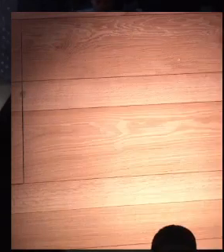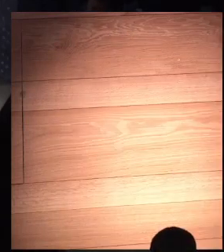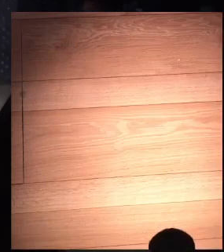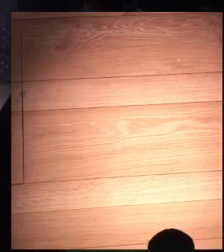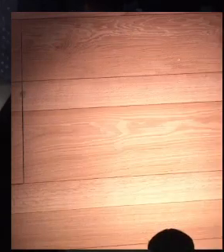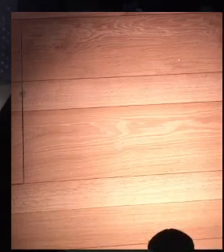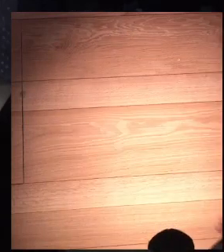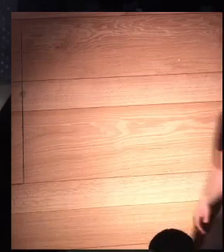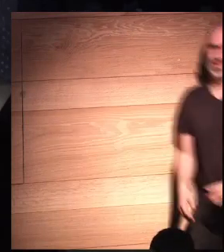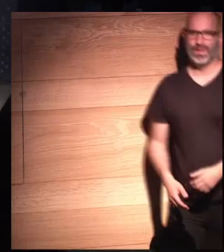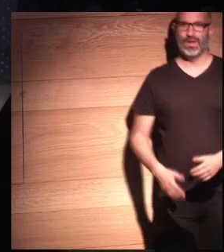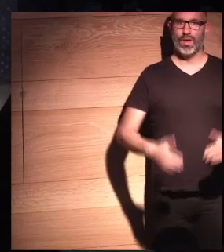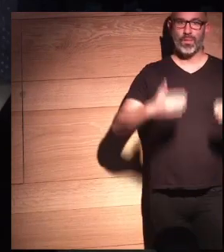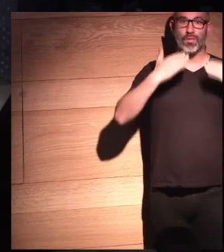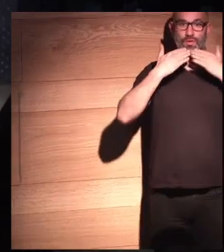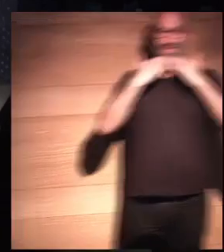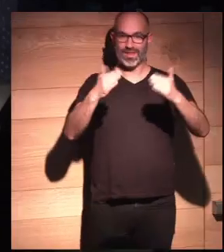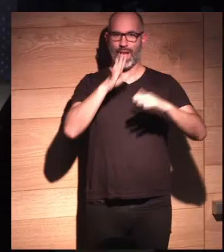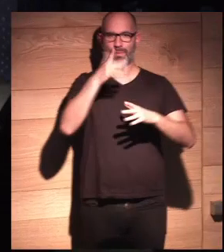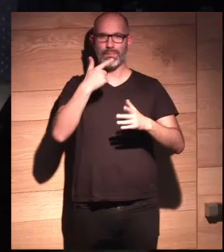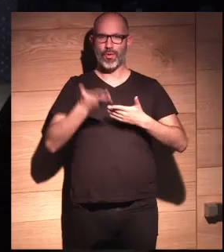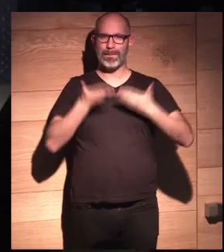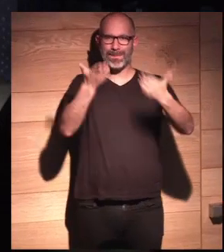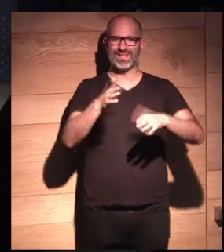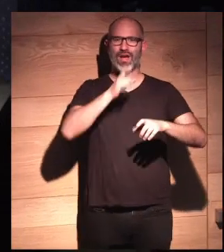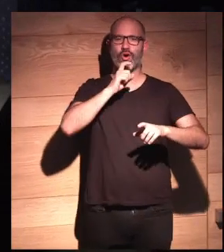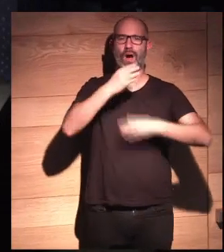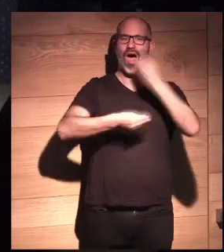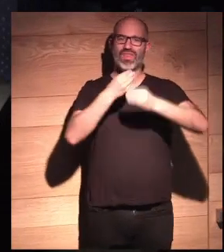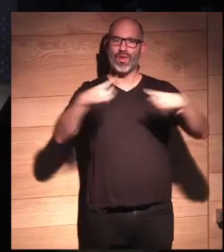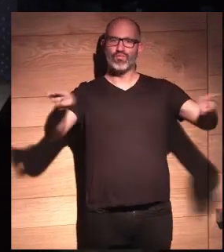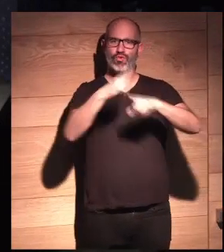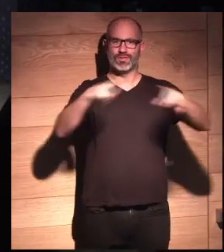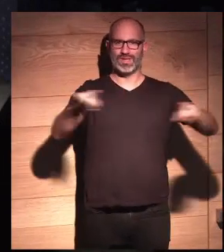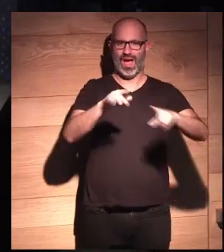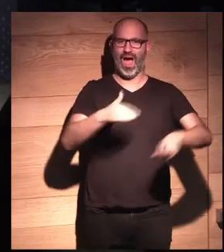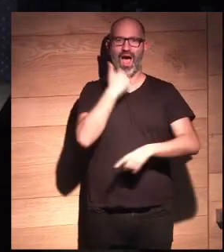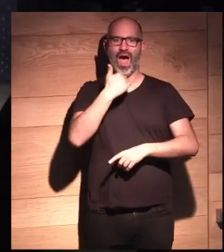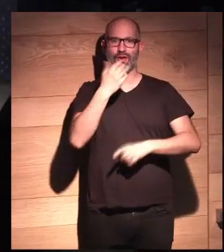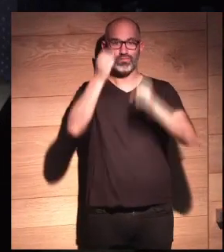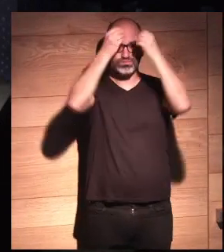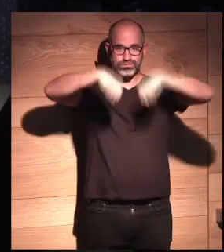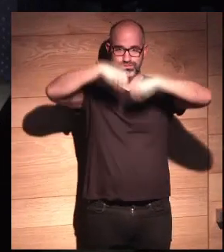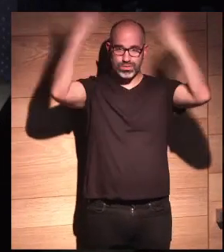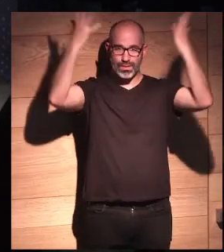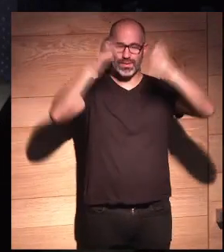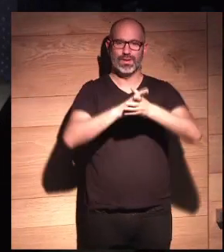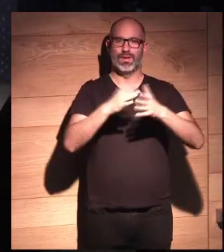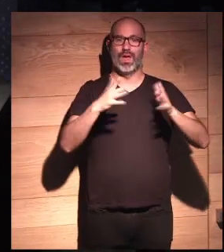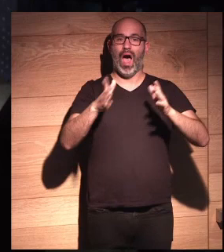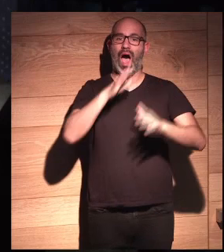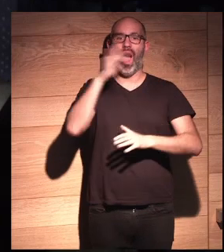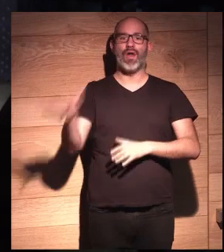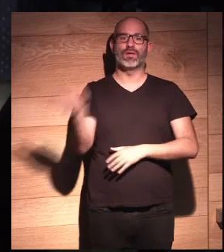Gracias. Muchas gracias, Rigel, por darnos estas pistas sobre cómo tratar la música, siendo algo tan abstracto. Y a